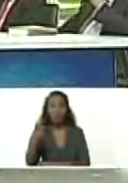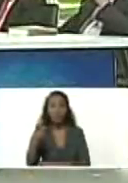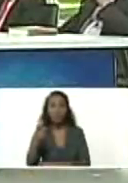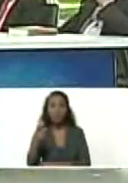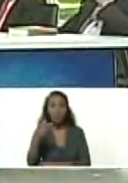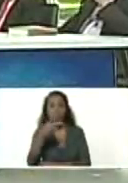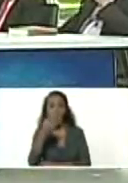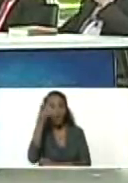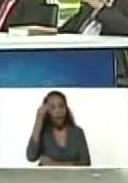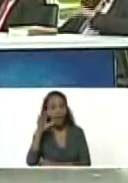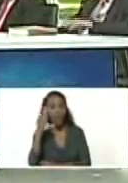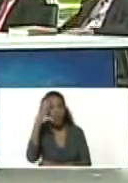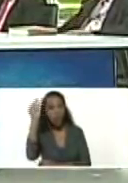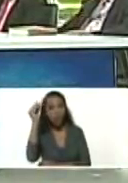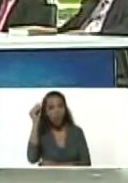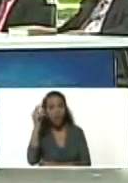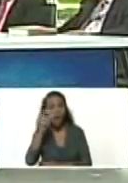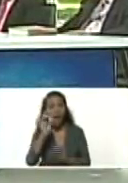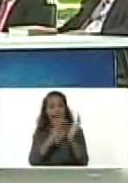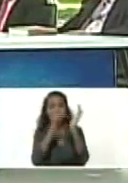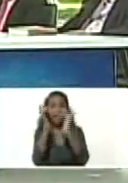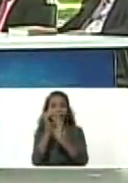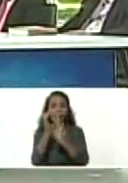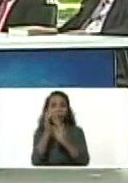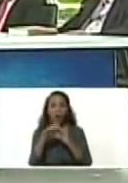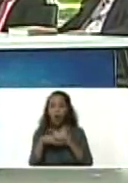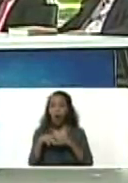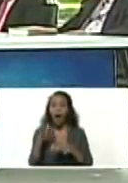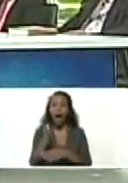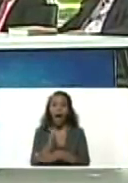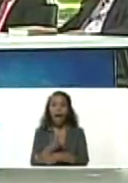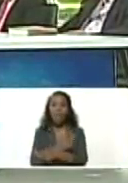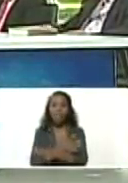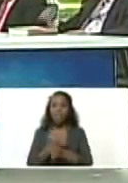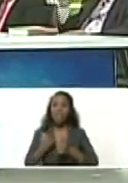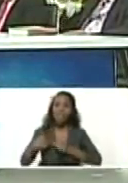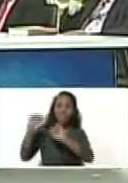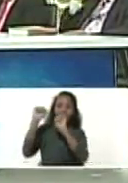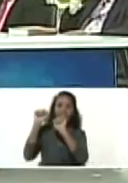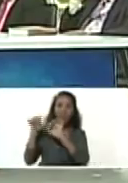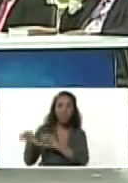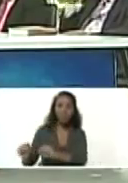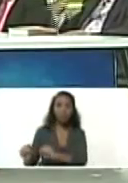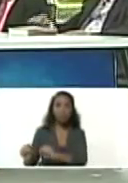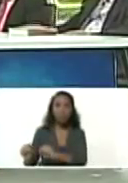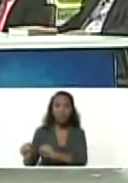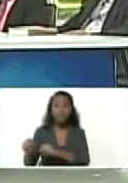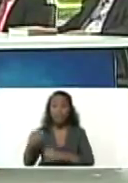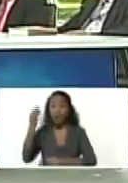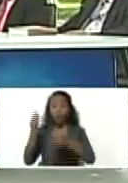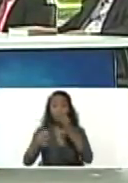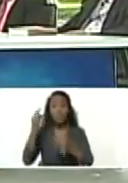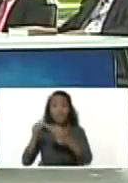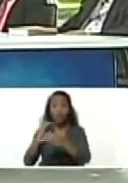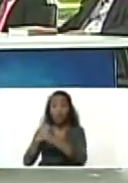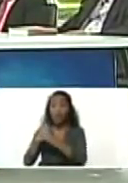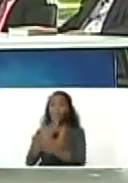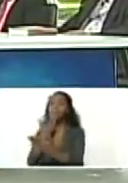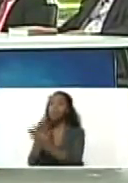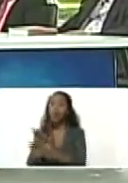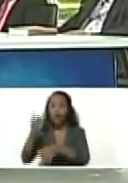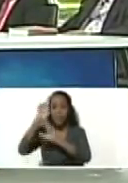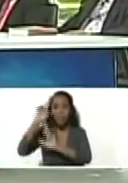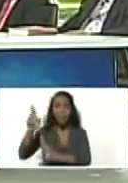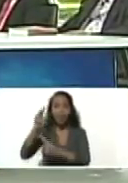En el Cristo antiimperialista que fue valiente para buscar la justicia y la igualdad y pidió respeto